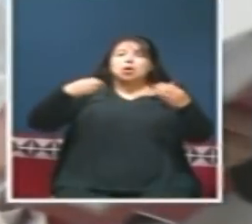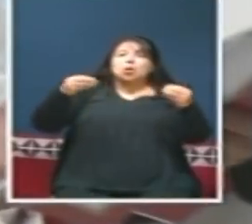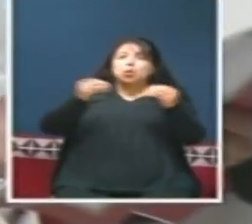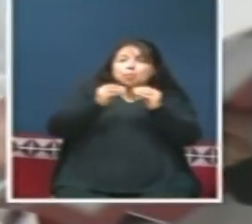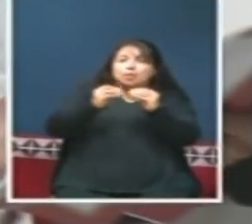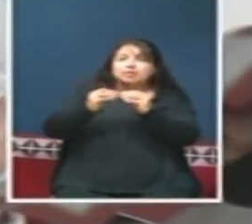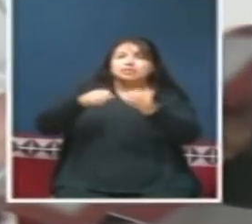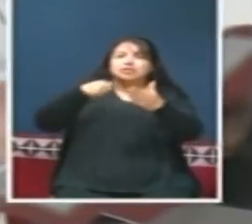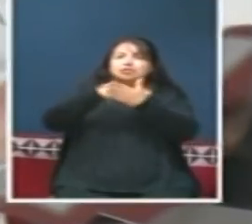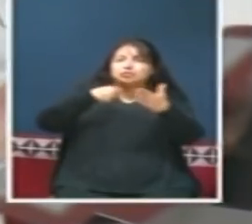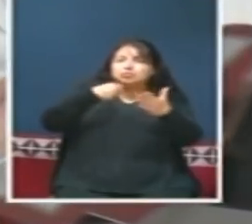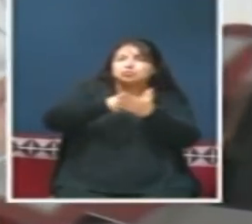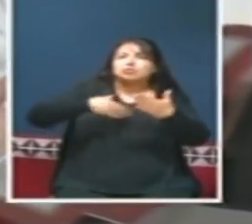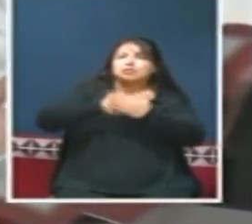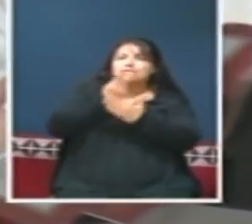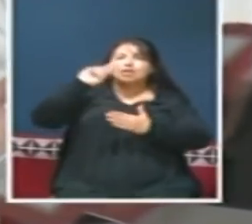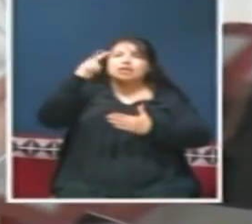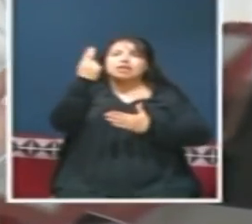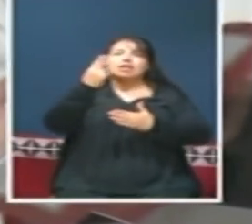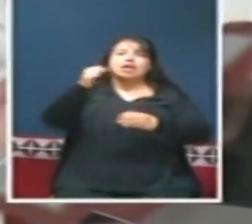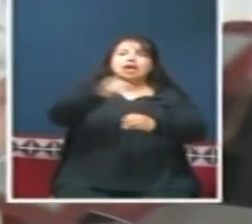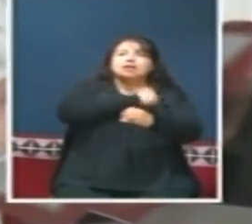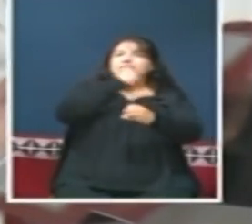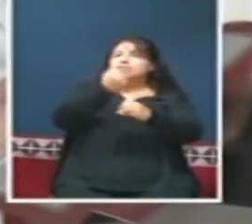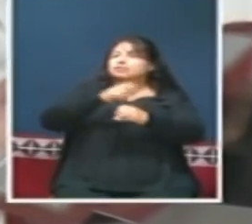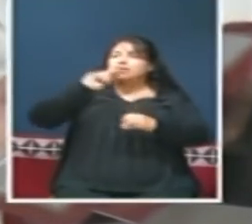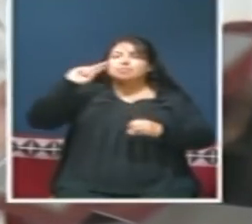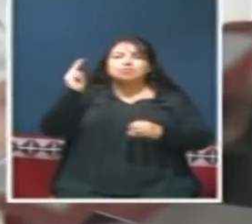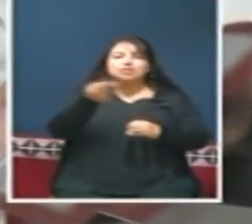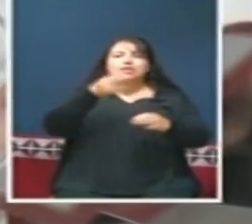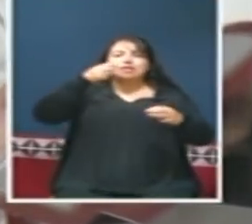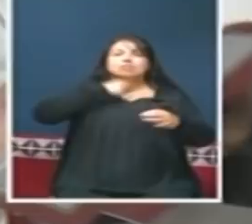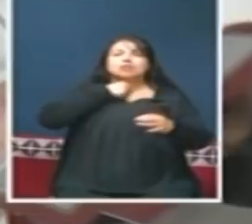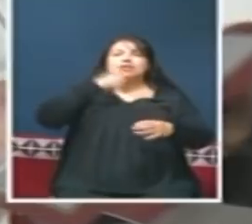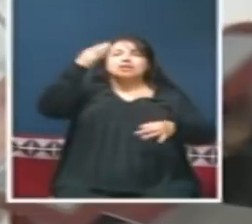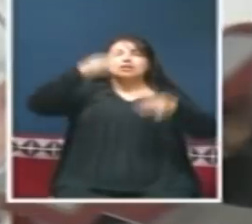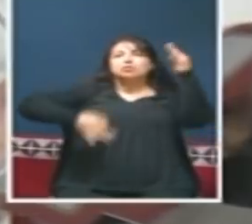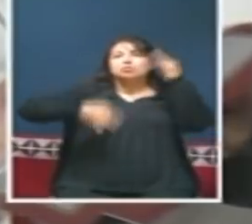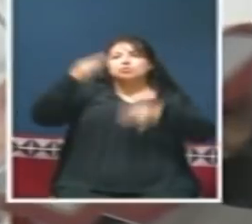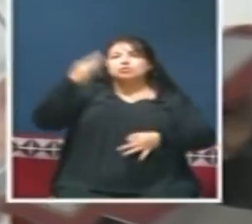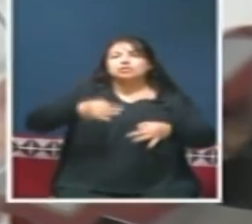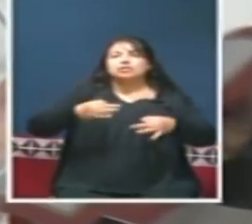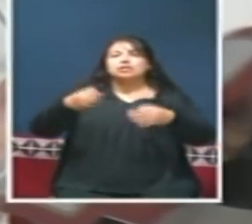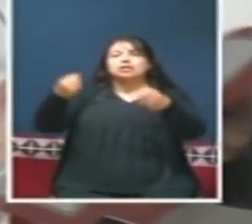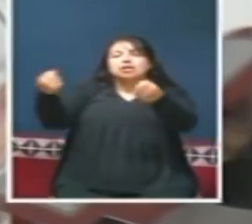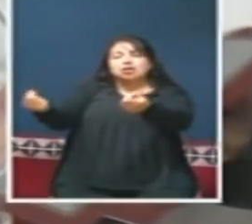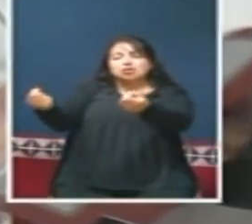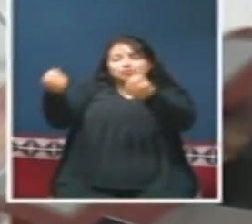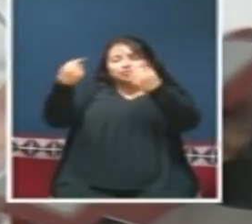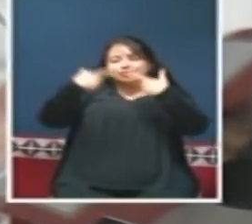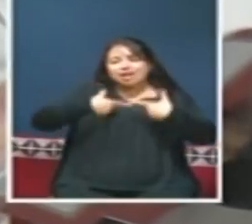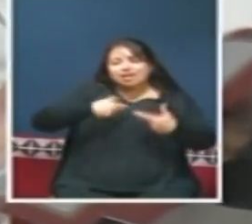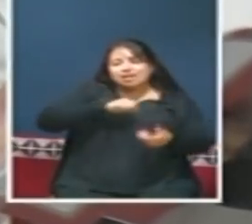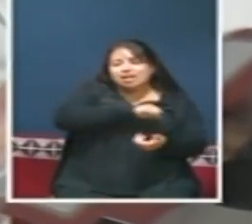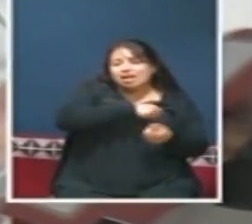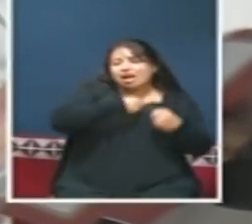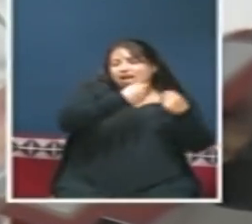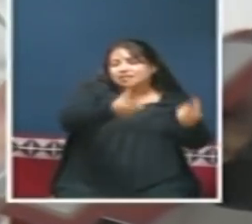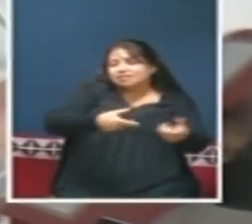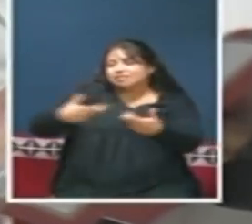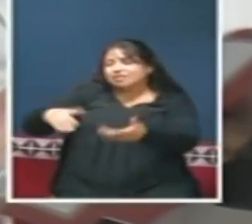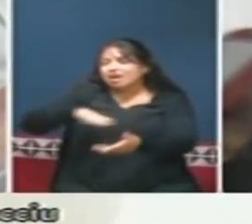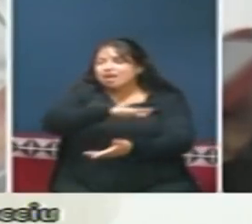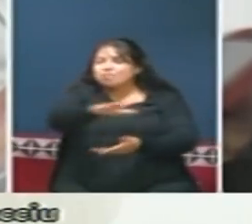la gracia de luchar hasta la muerte por practicar la justicia, concede a tu pueblo que viviendo